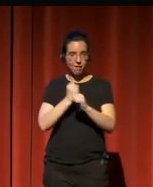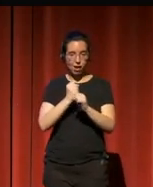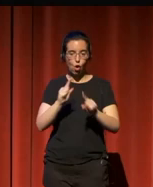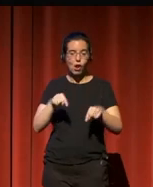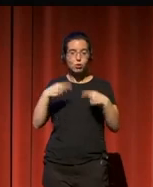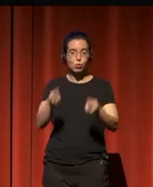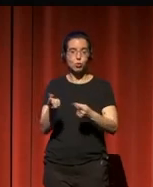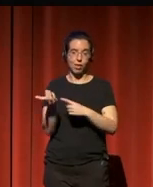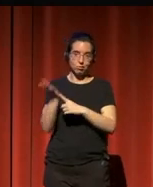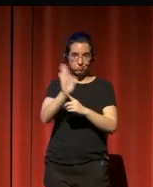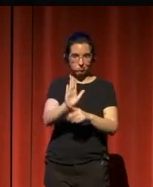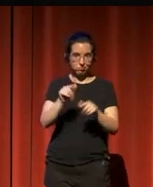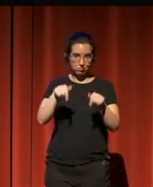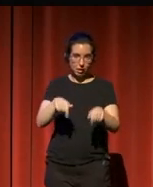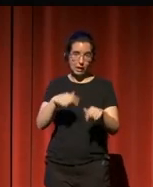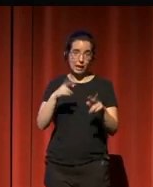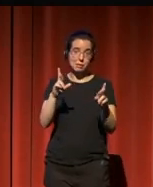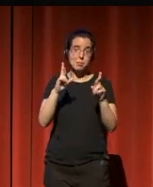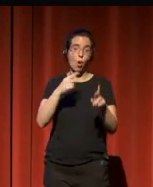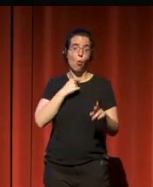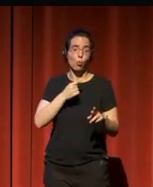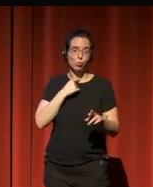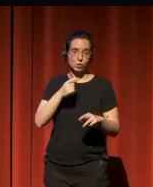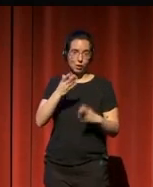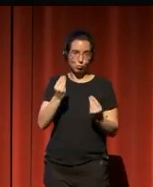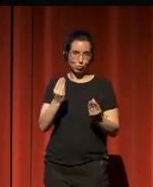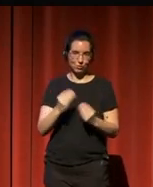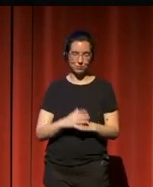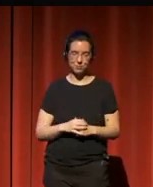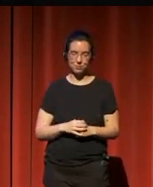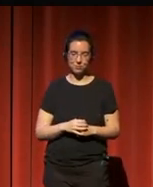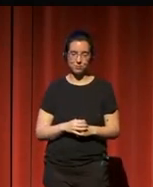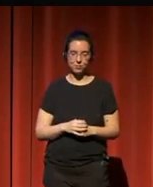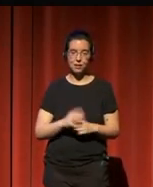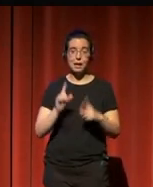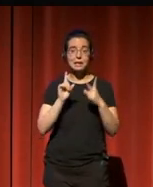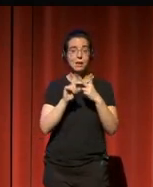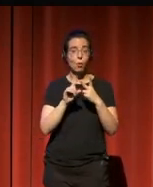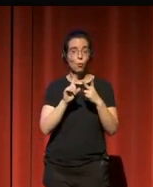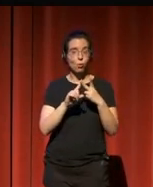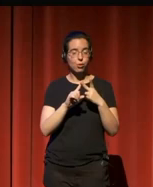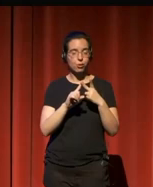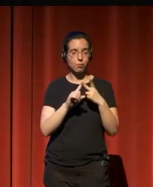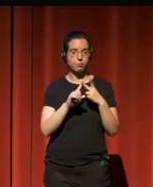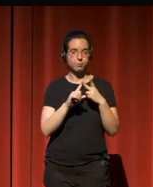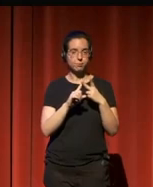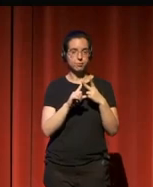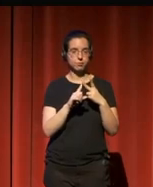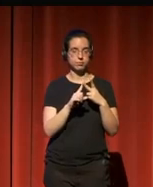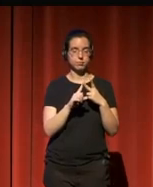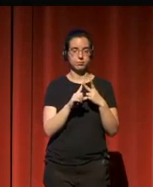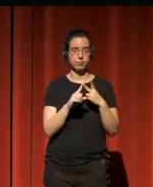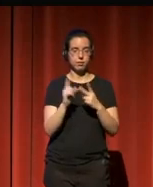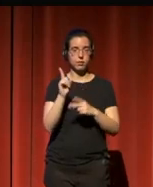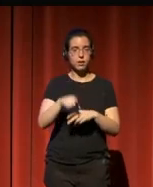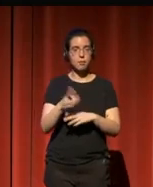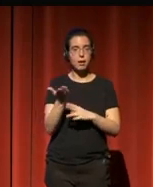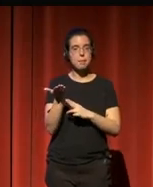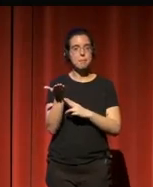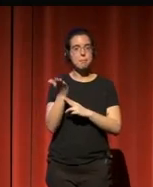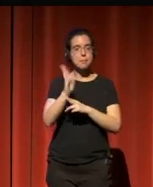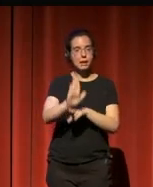Espero que os guste mucho eh en segundo lugar presentaros un